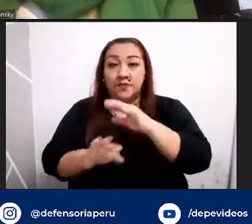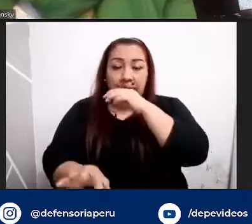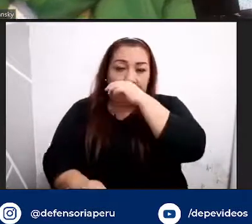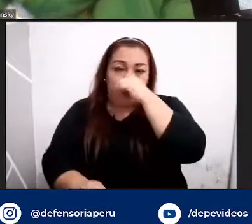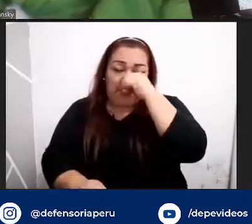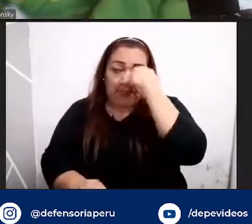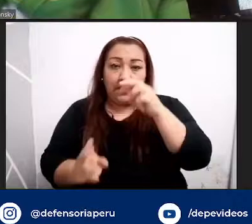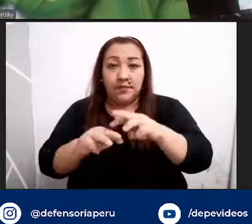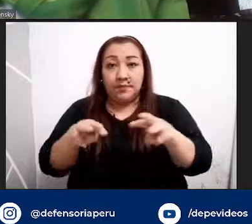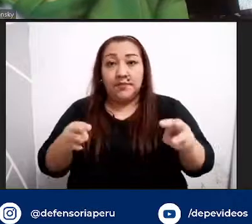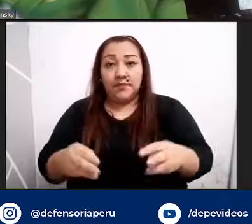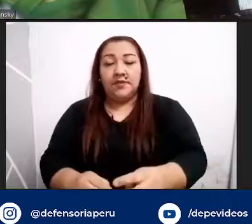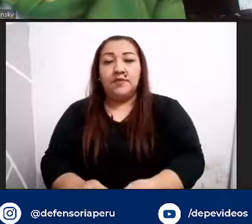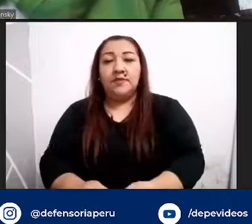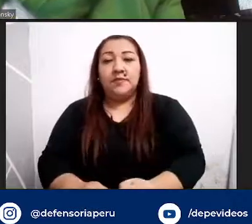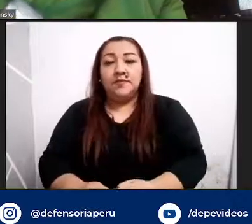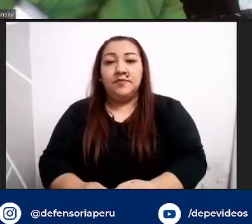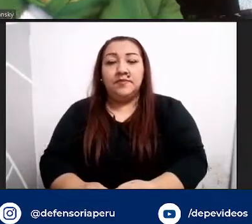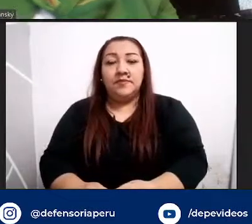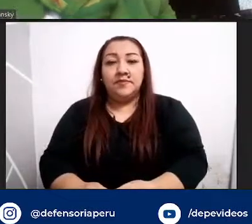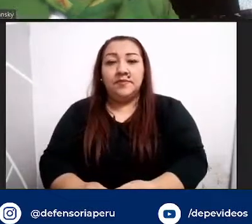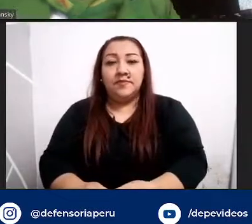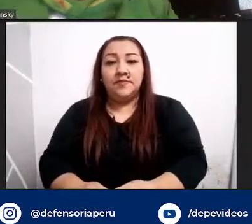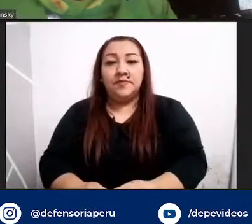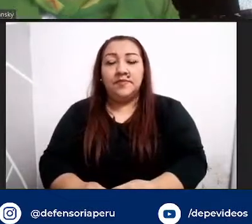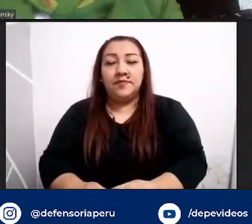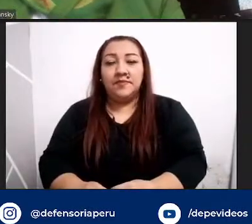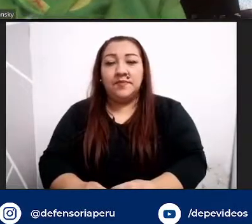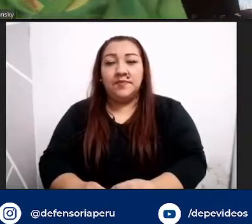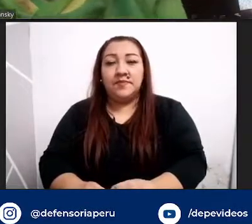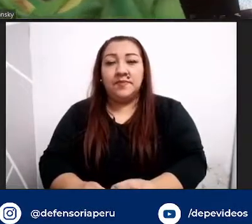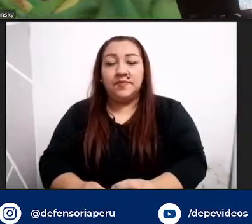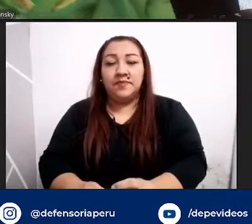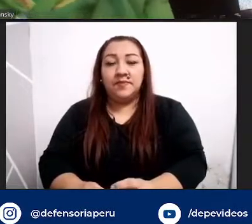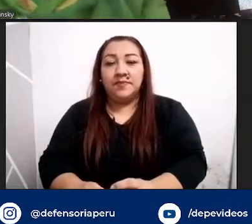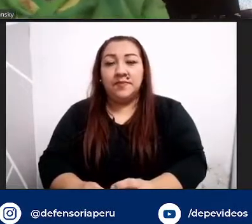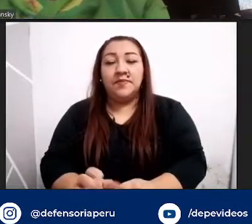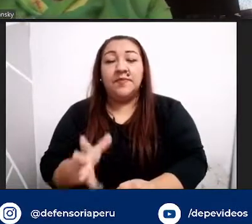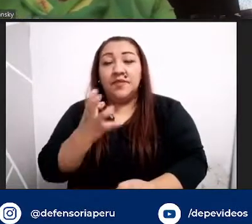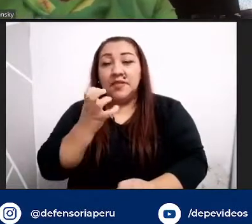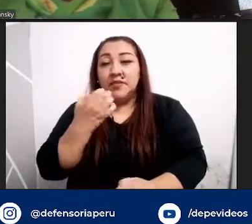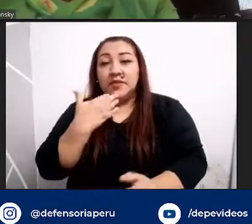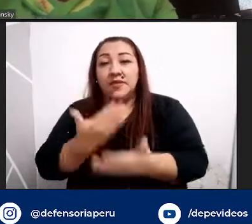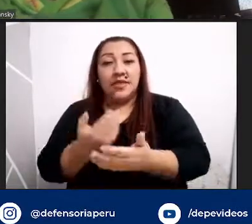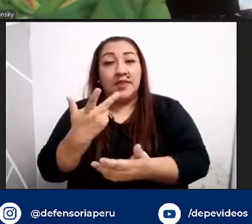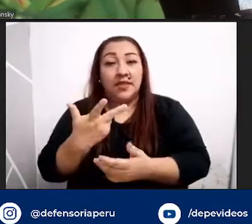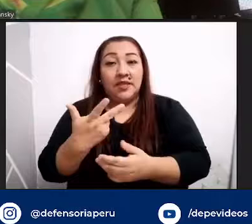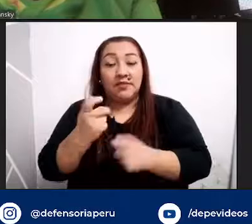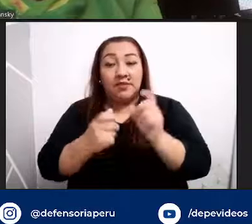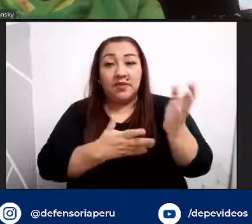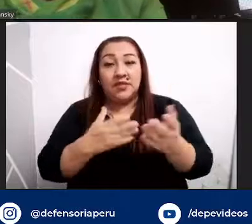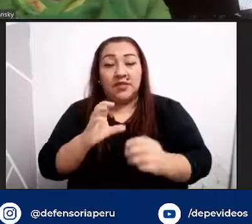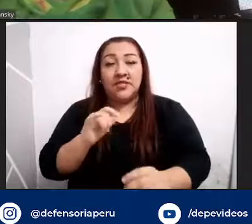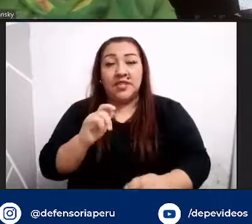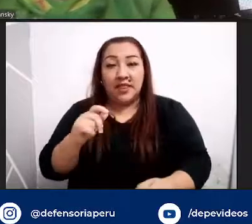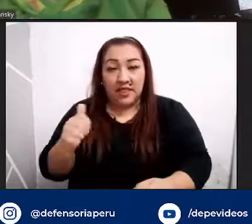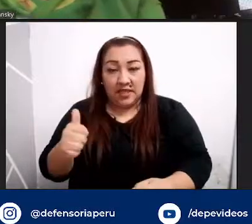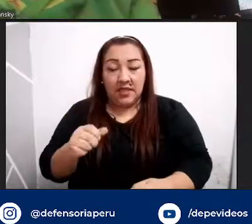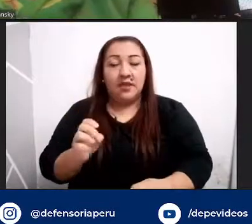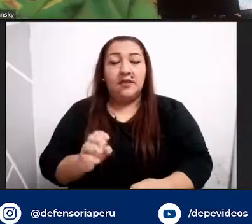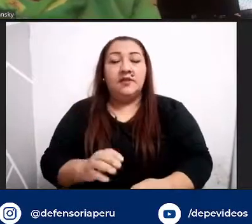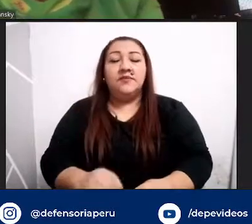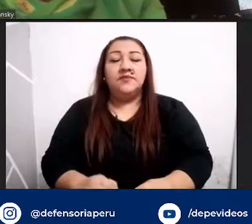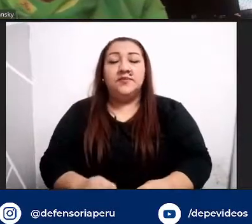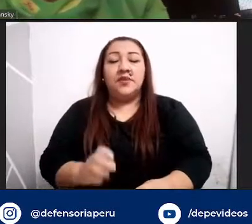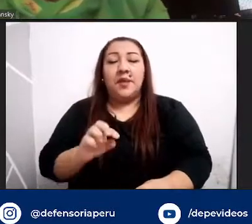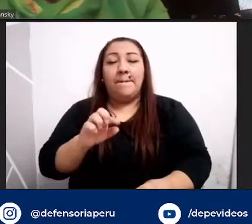mesa redonda. Queremos agradecerles a los 3 invitados, a Cintia Sambor, Matilde Kaplansky y